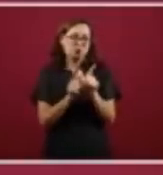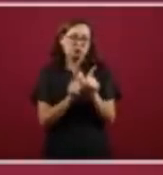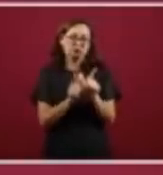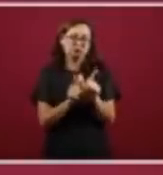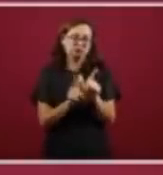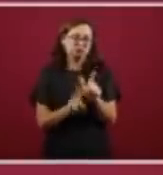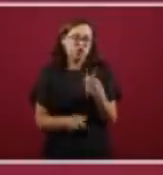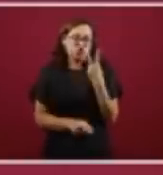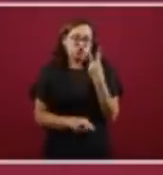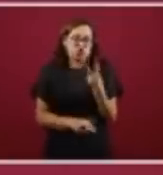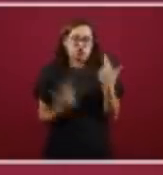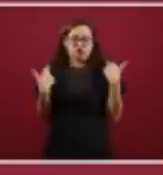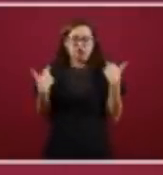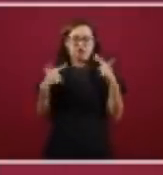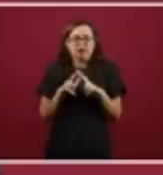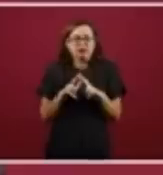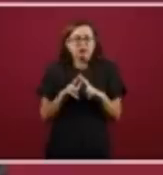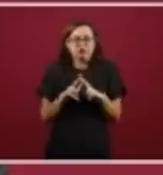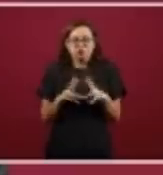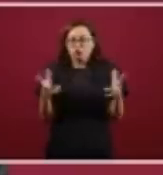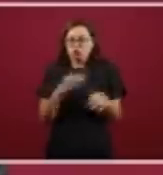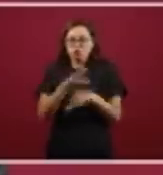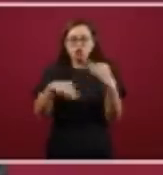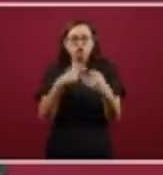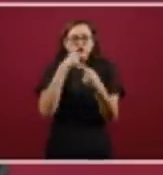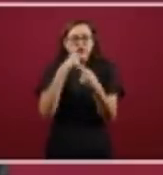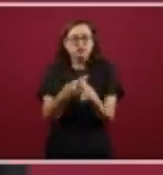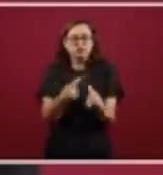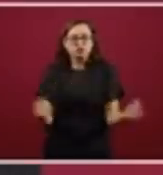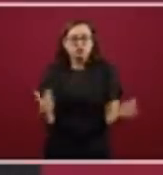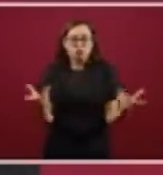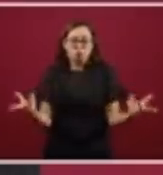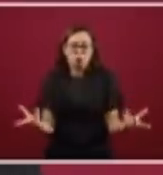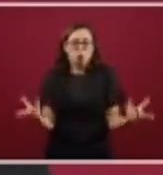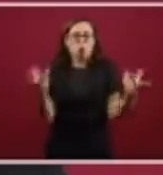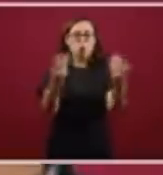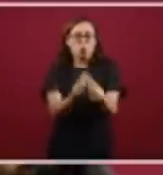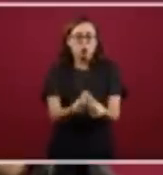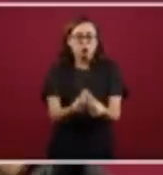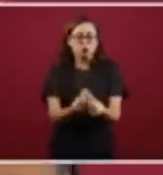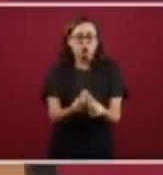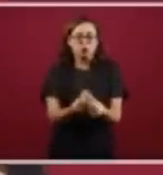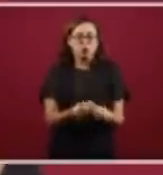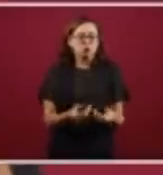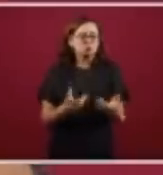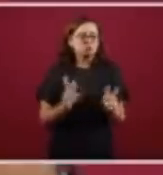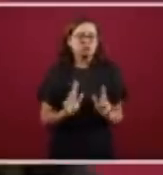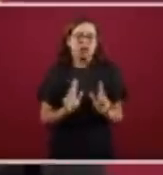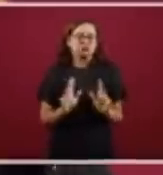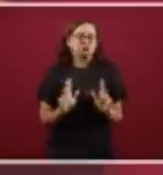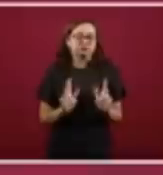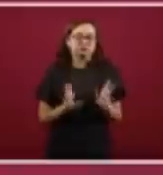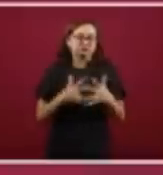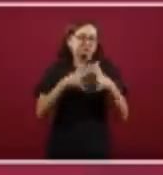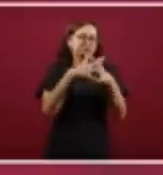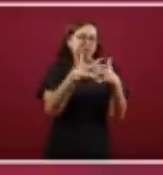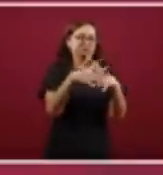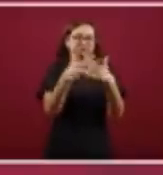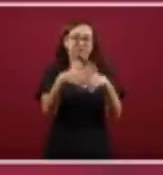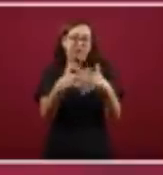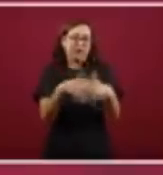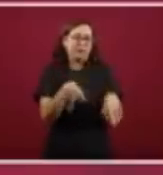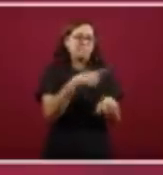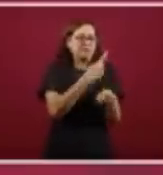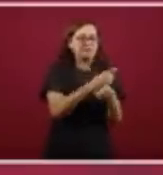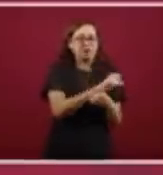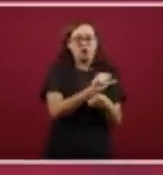2 maestros dan los 6 grados, uno del primero al tercero y otro del